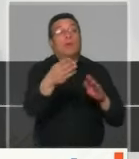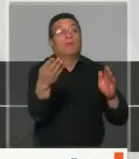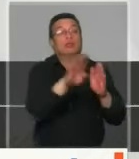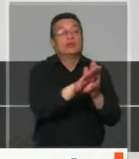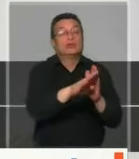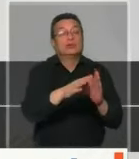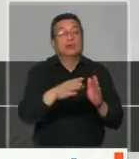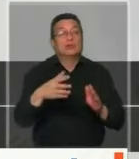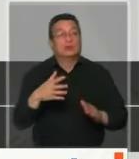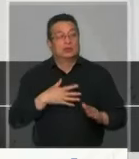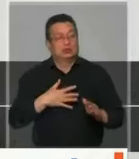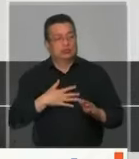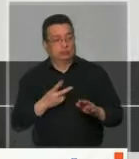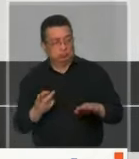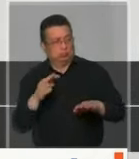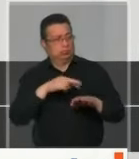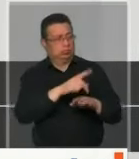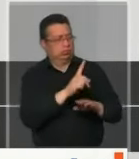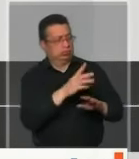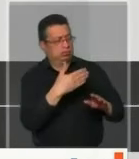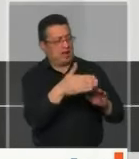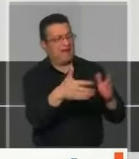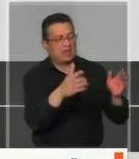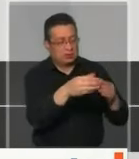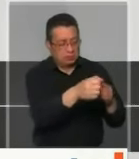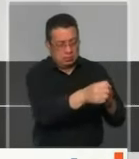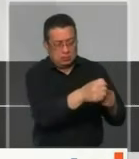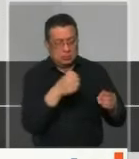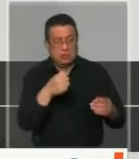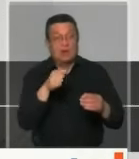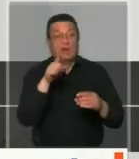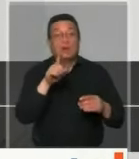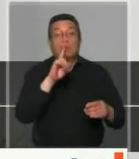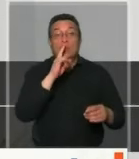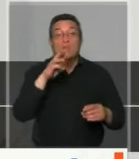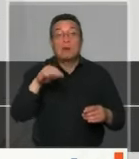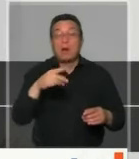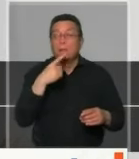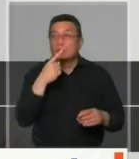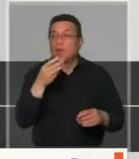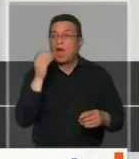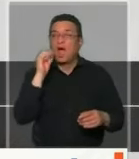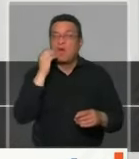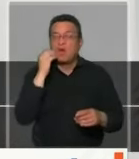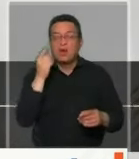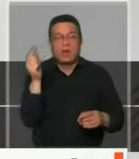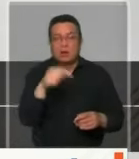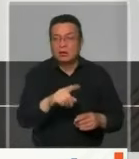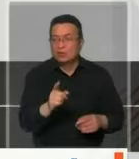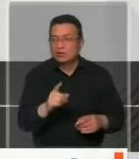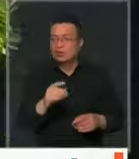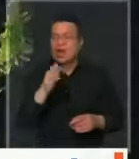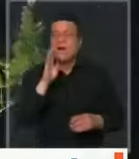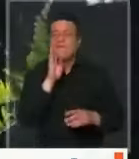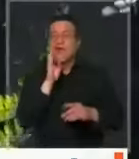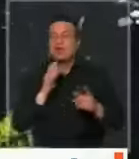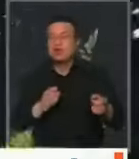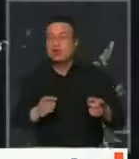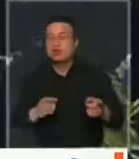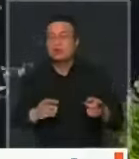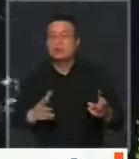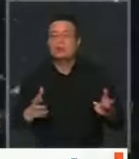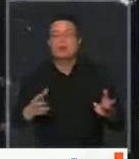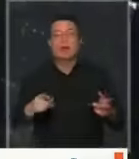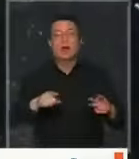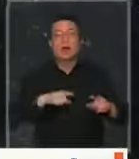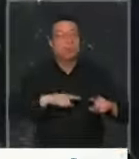me levanté a abrir la puerta y en eso tu mamita preguntó, la abuelita no ha llegado, está en el baño. De